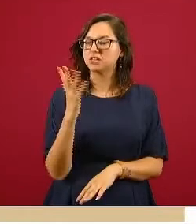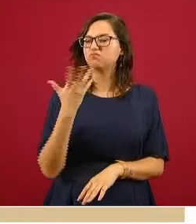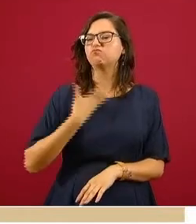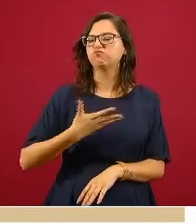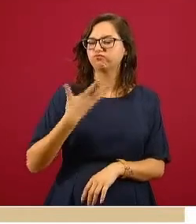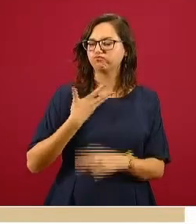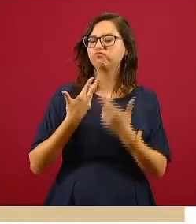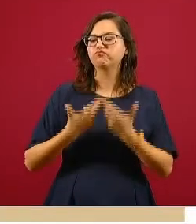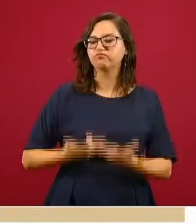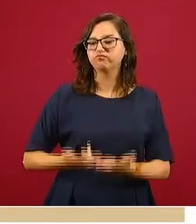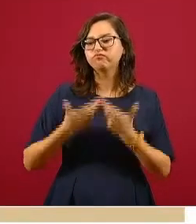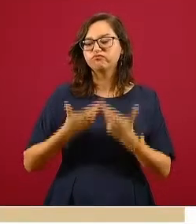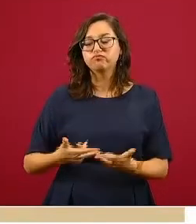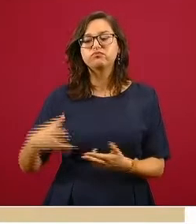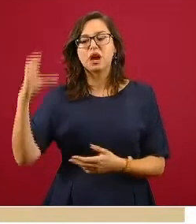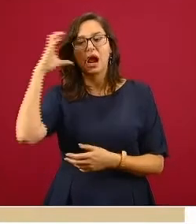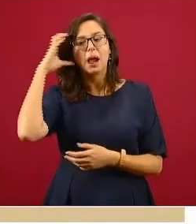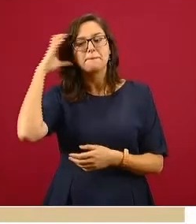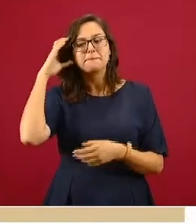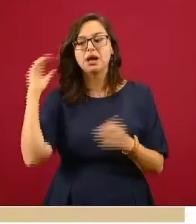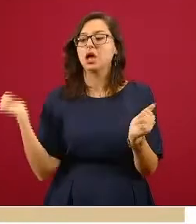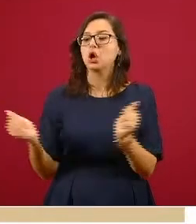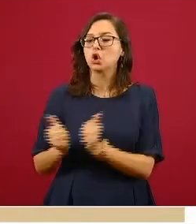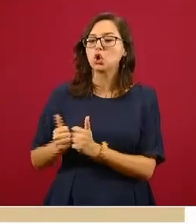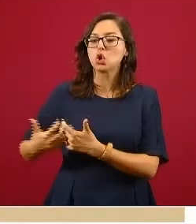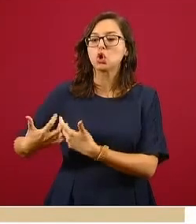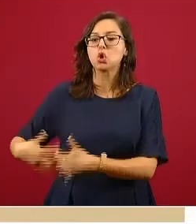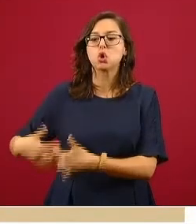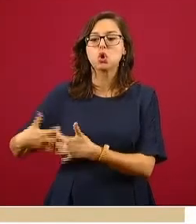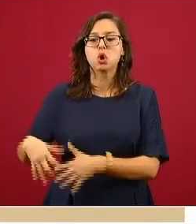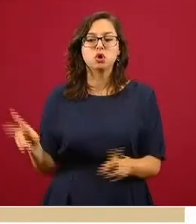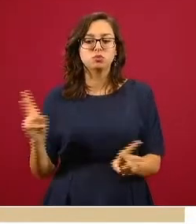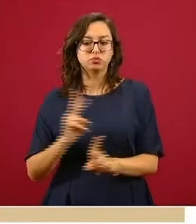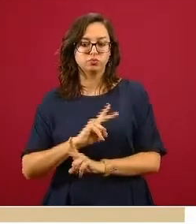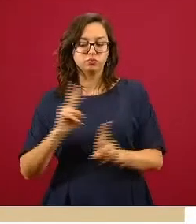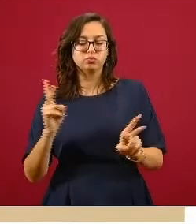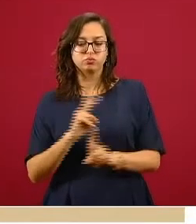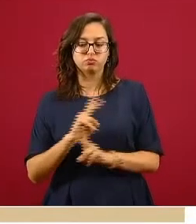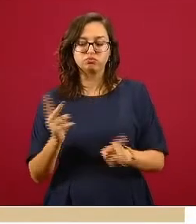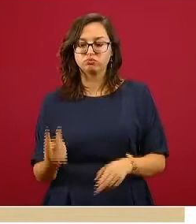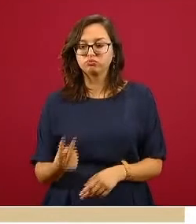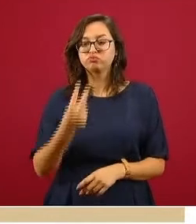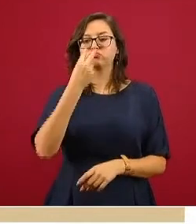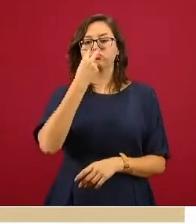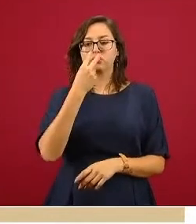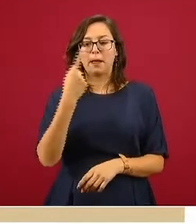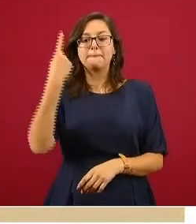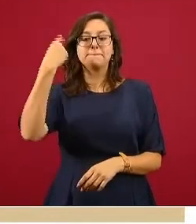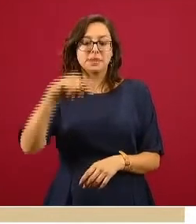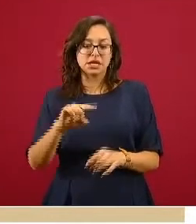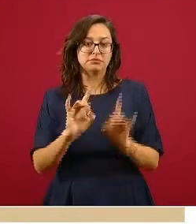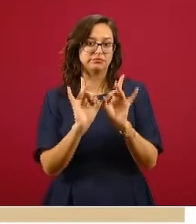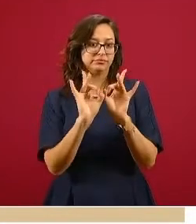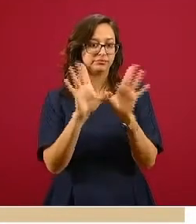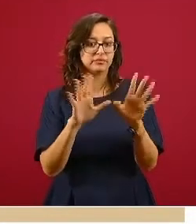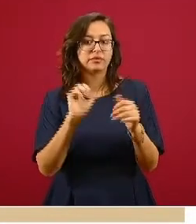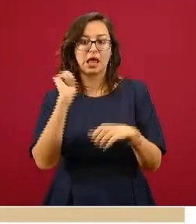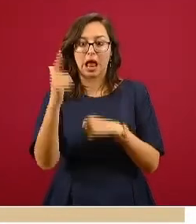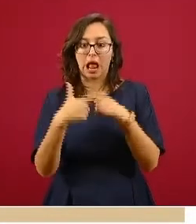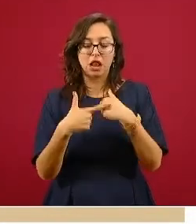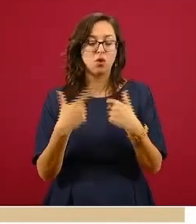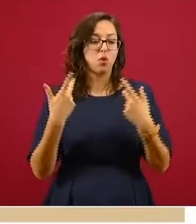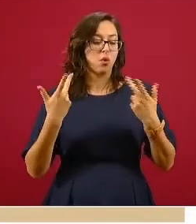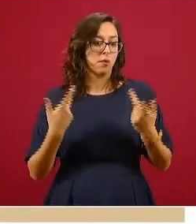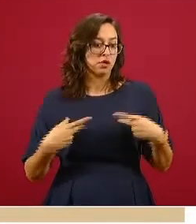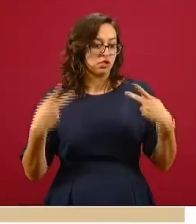este tipo de camas, que pues están listas para en su momento poder recibir y dar la atención especializada que los pacientes